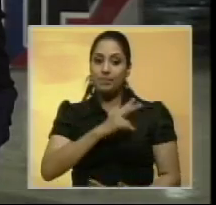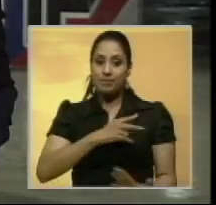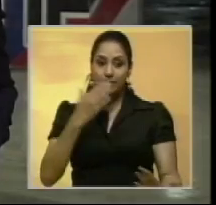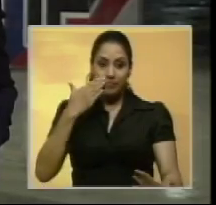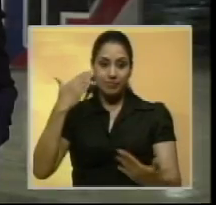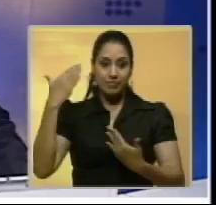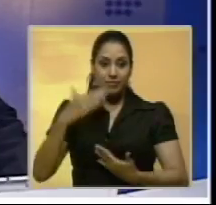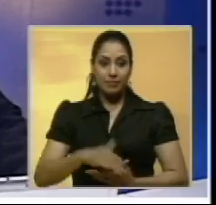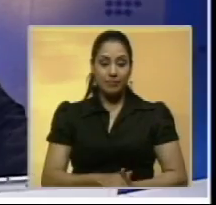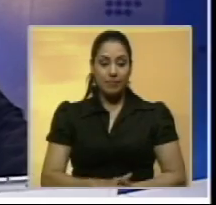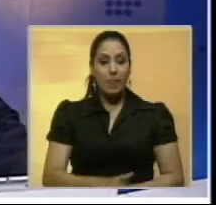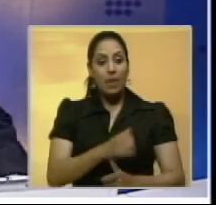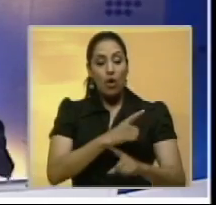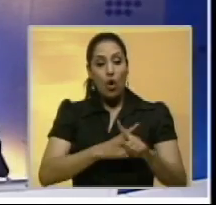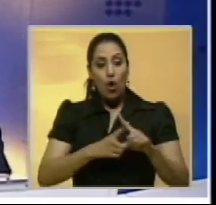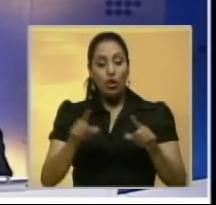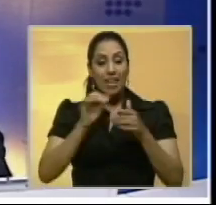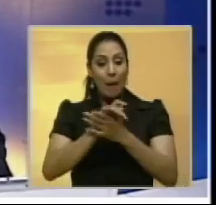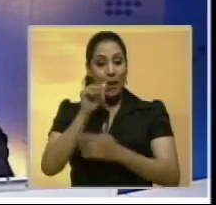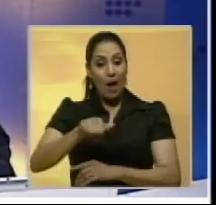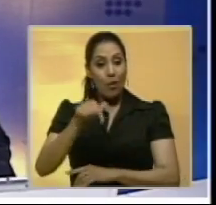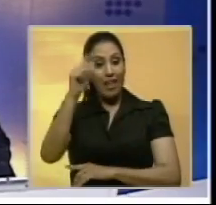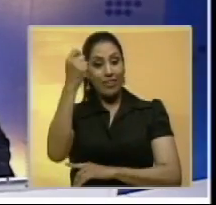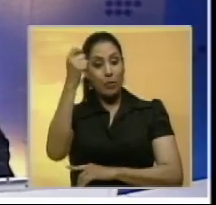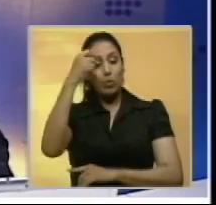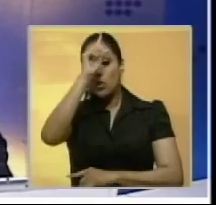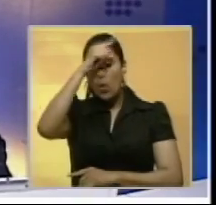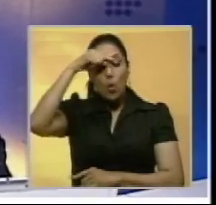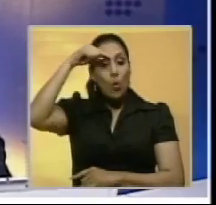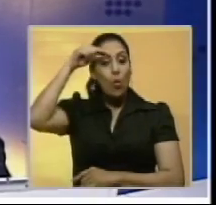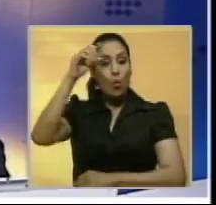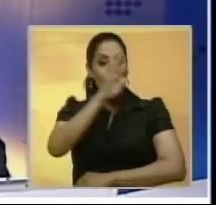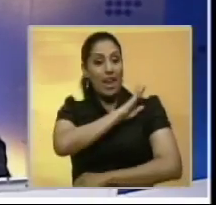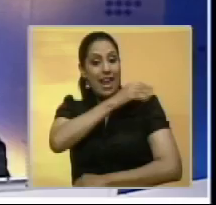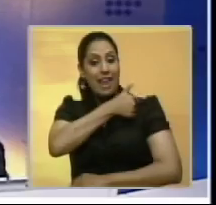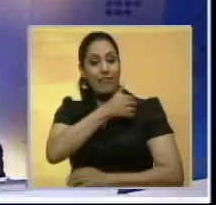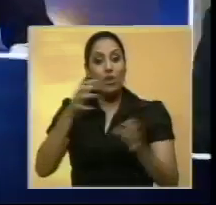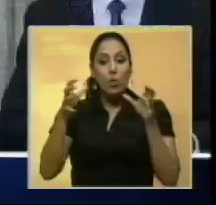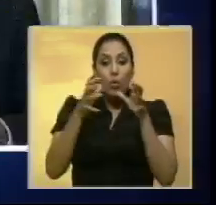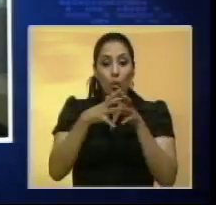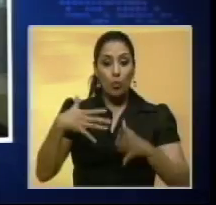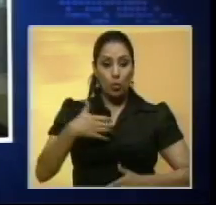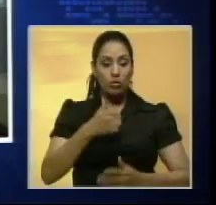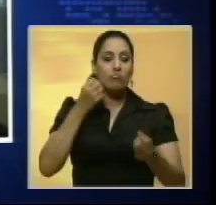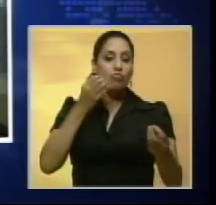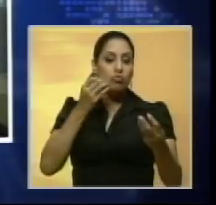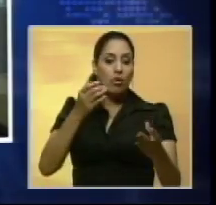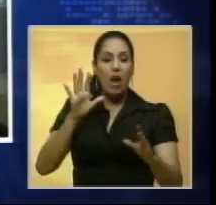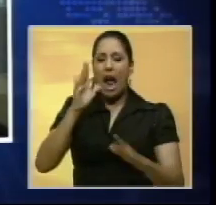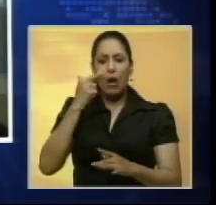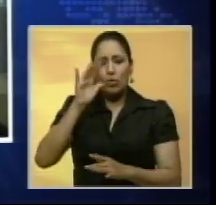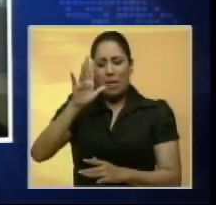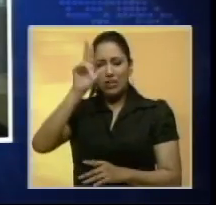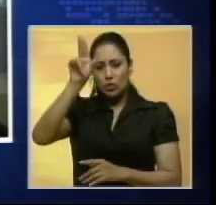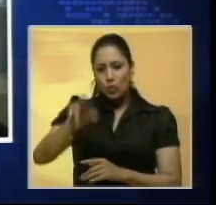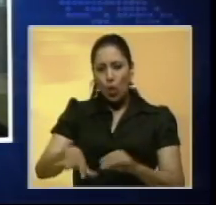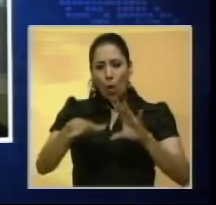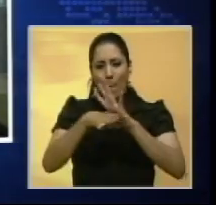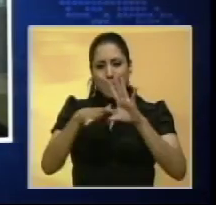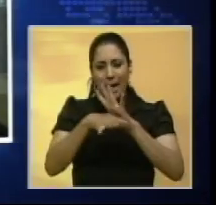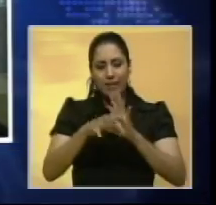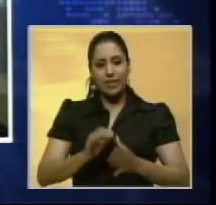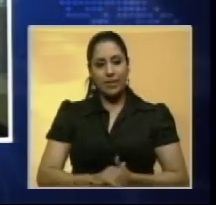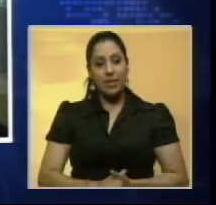Noticiero Venevisión. Amigos, y hasta ahora el diputado Julio Borges, jefe de la fracción parlamentaria de la Unidad, se pronuncia en su habitual rueda de prensa